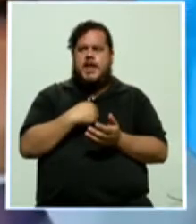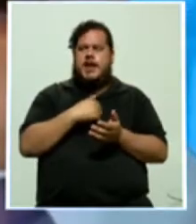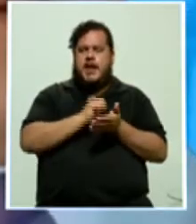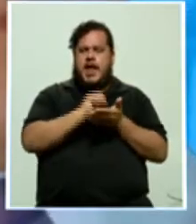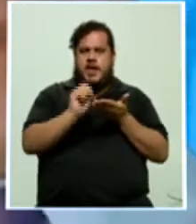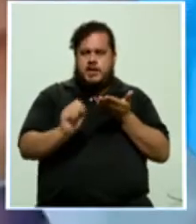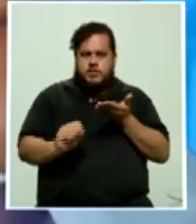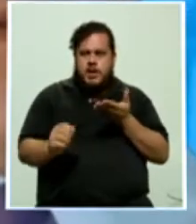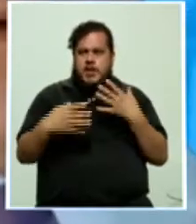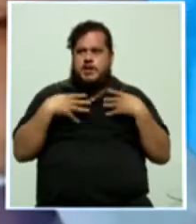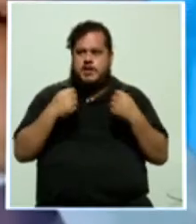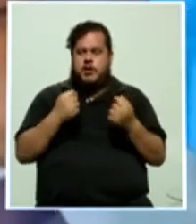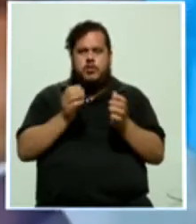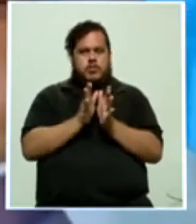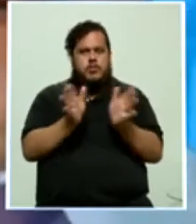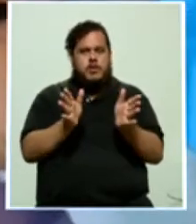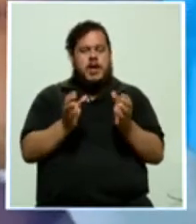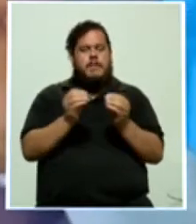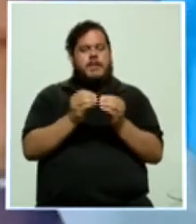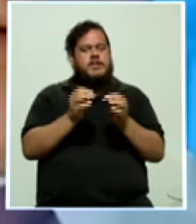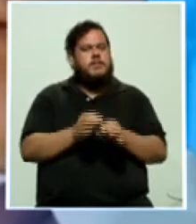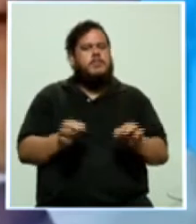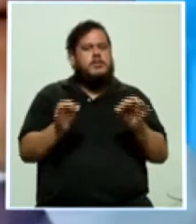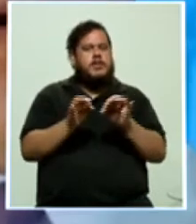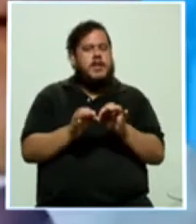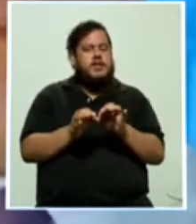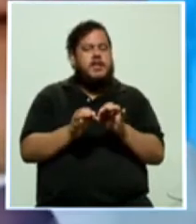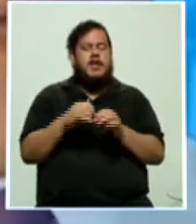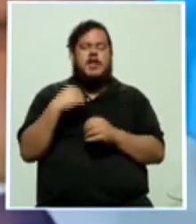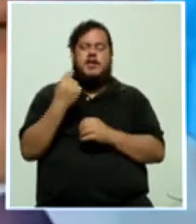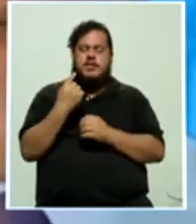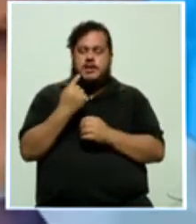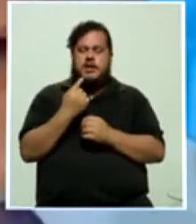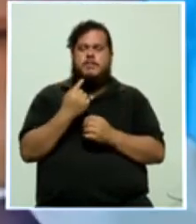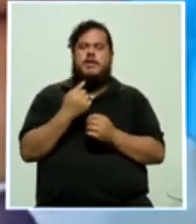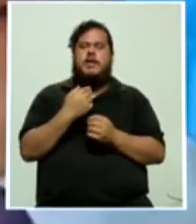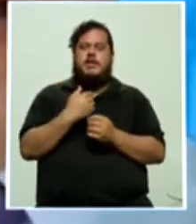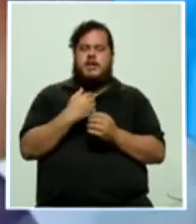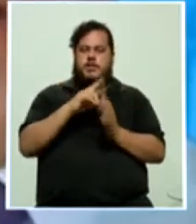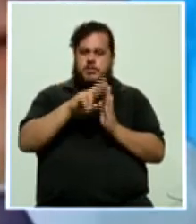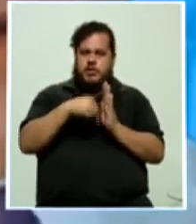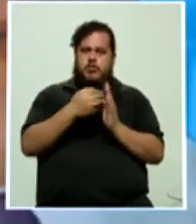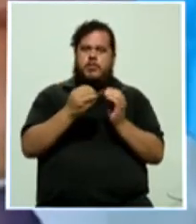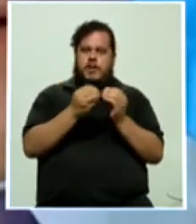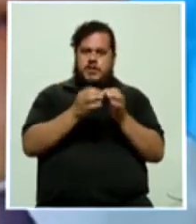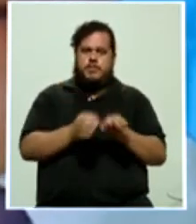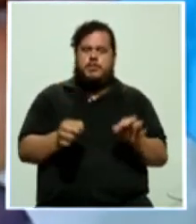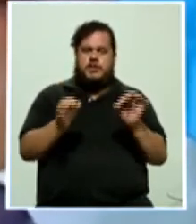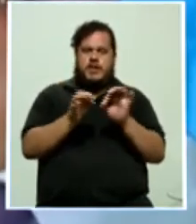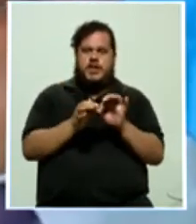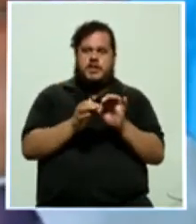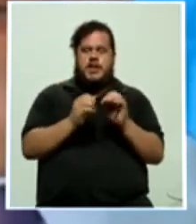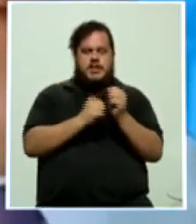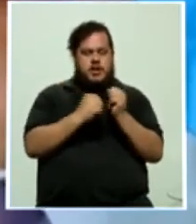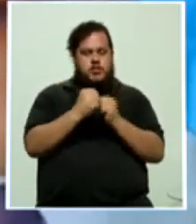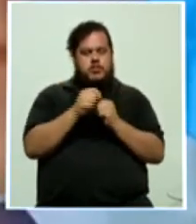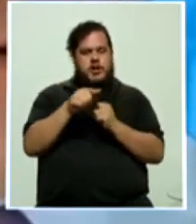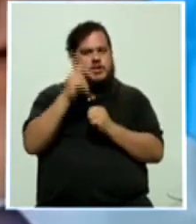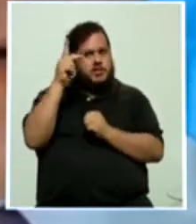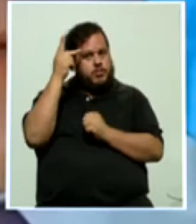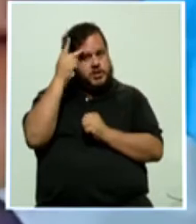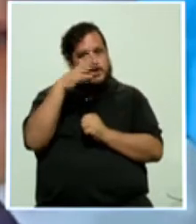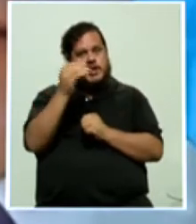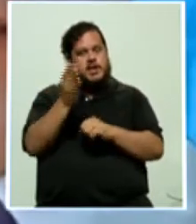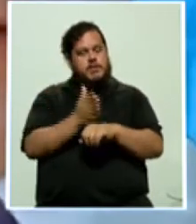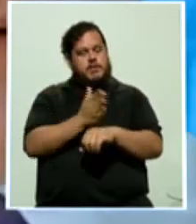pública más importante del Medio Oriente, ha siempre cumplido un rol muy importante en liderar la construcción de estas políticas y el mejoramiento